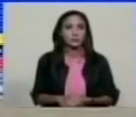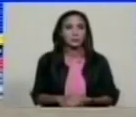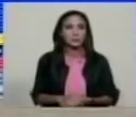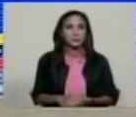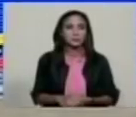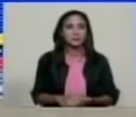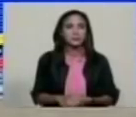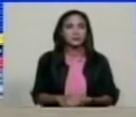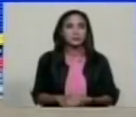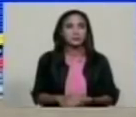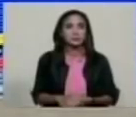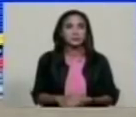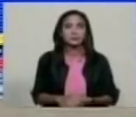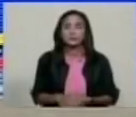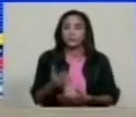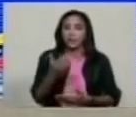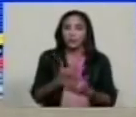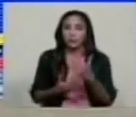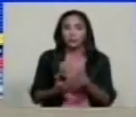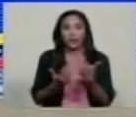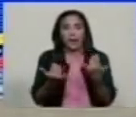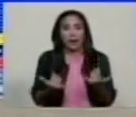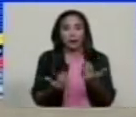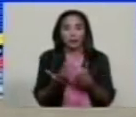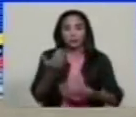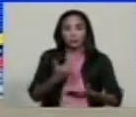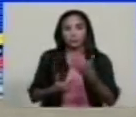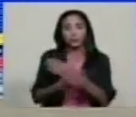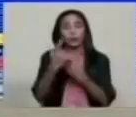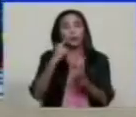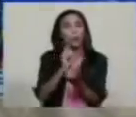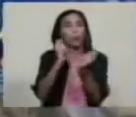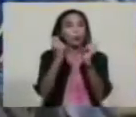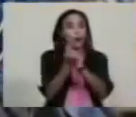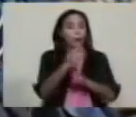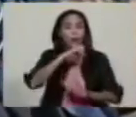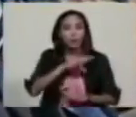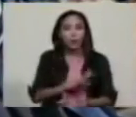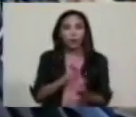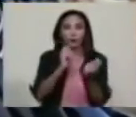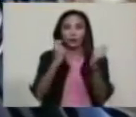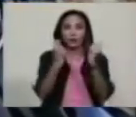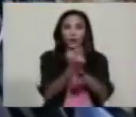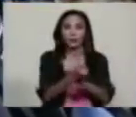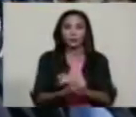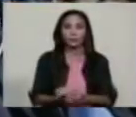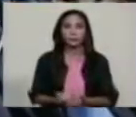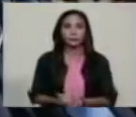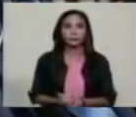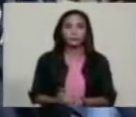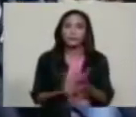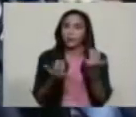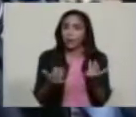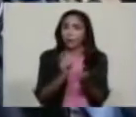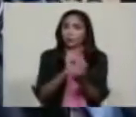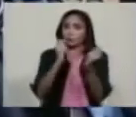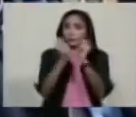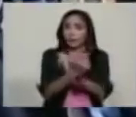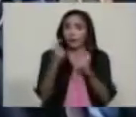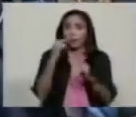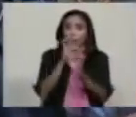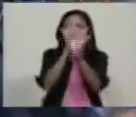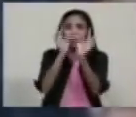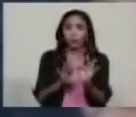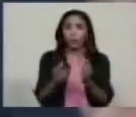estamos en una circunstancia histórica de gran cambio. Estamos viviendo un gran cambio estructural de la